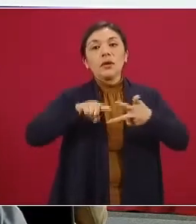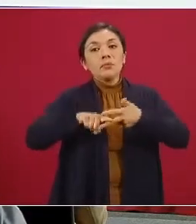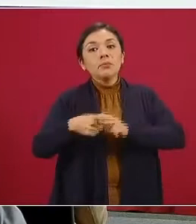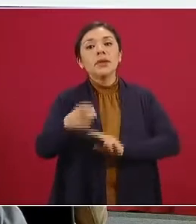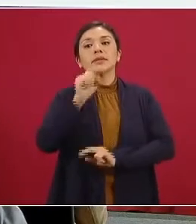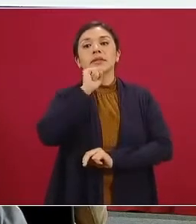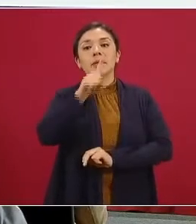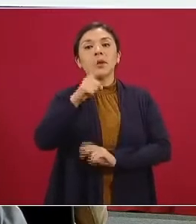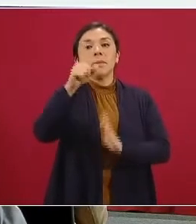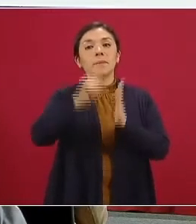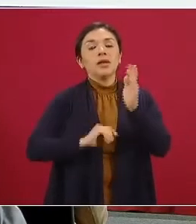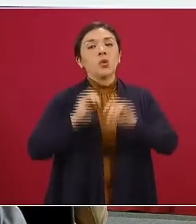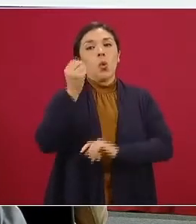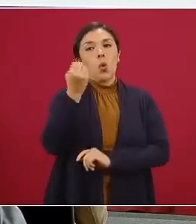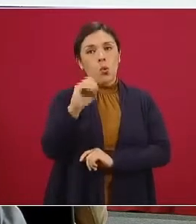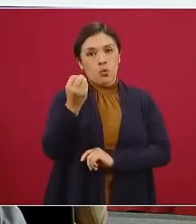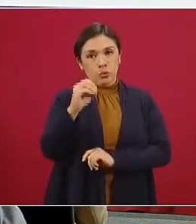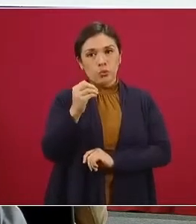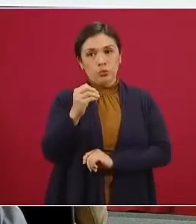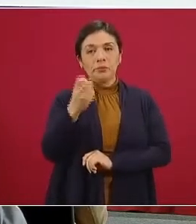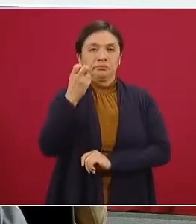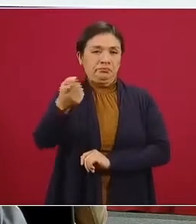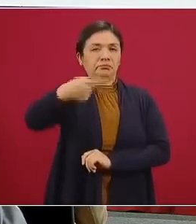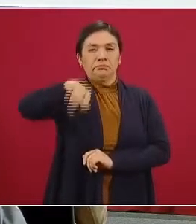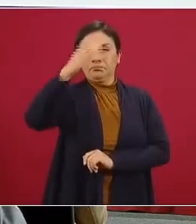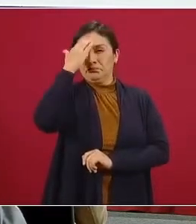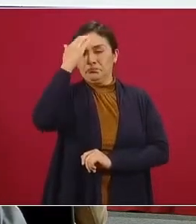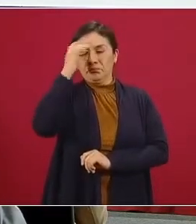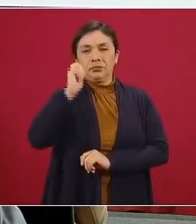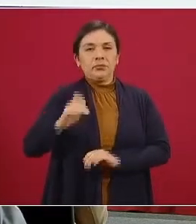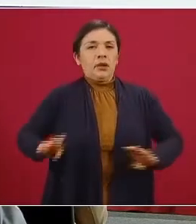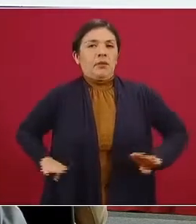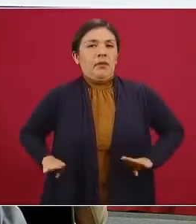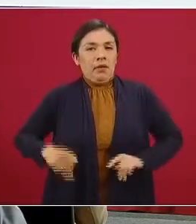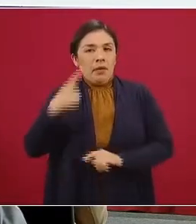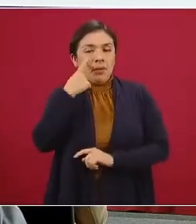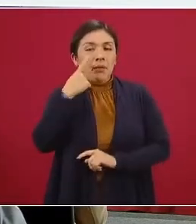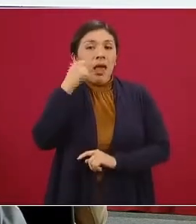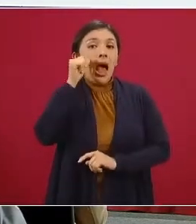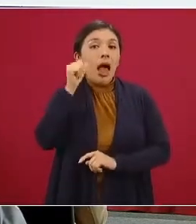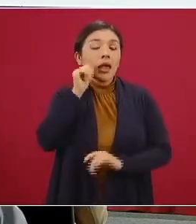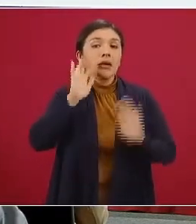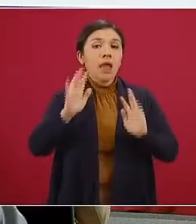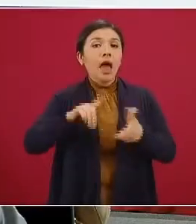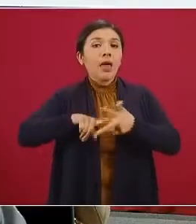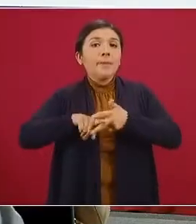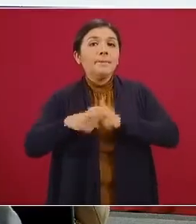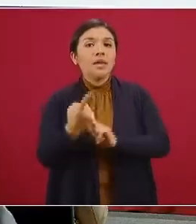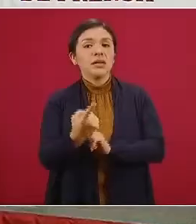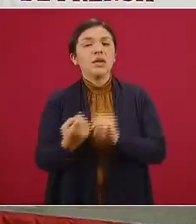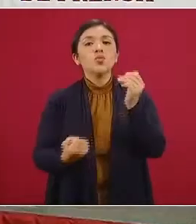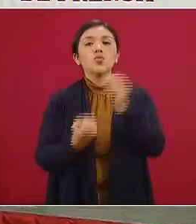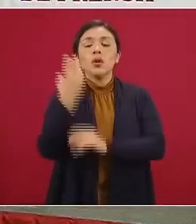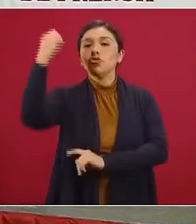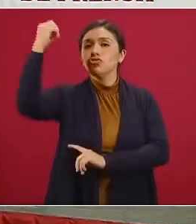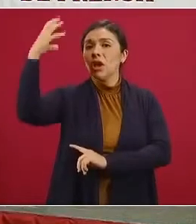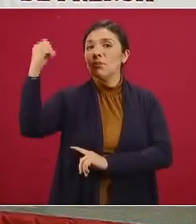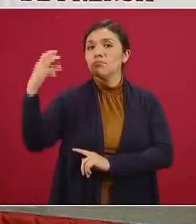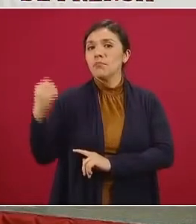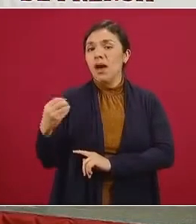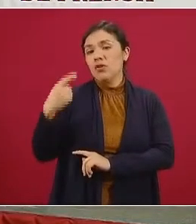inicio con el mes de octubre, y que además, como ustedes saben, se caracteriza porque el día de ayer inició un nuevo semáforo